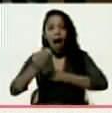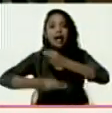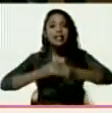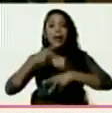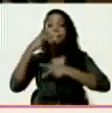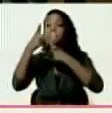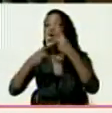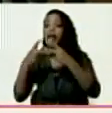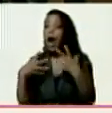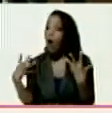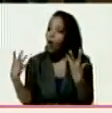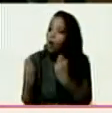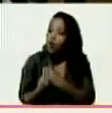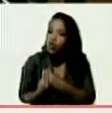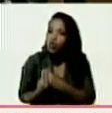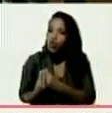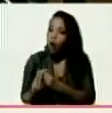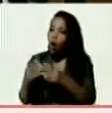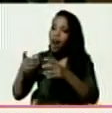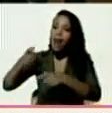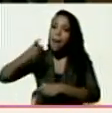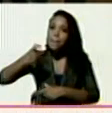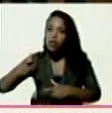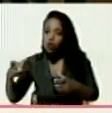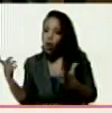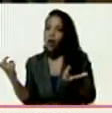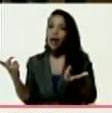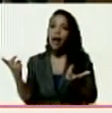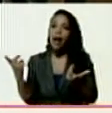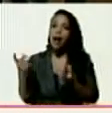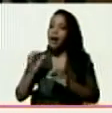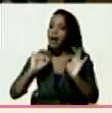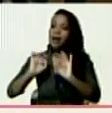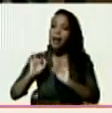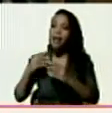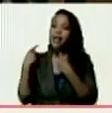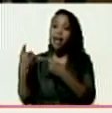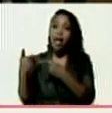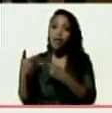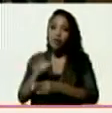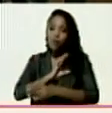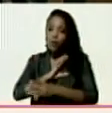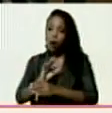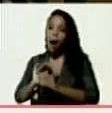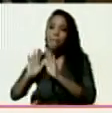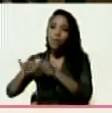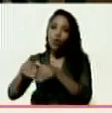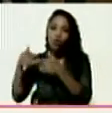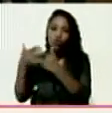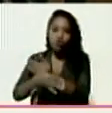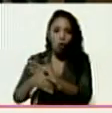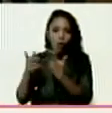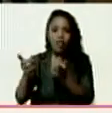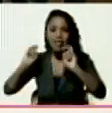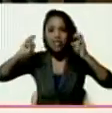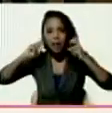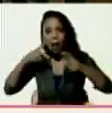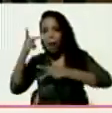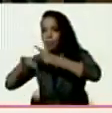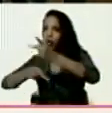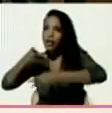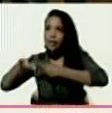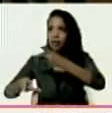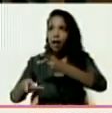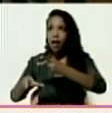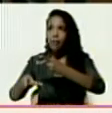la gente y para la gente, no hacer política con los extremos, donde al final de cuentas siempre es el pueblo quien sale perdiendo. De